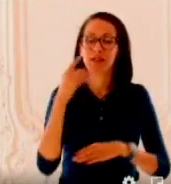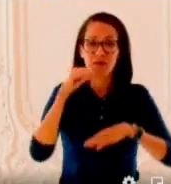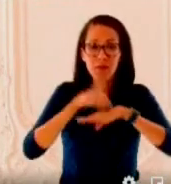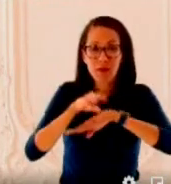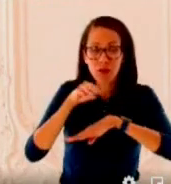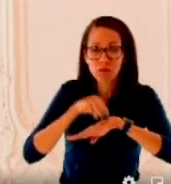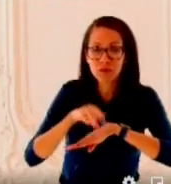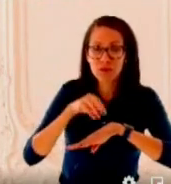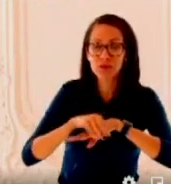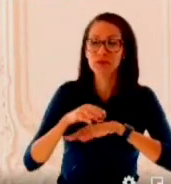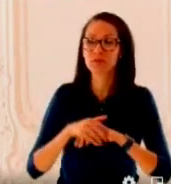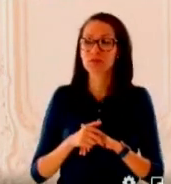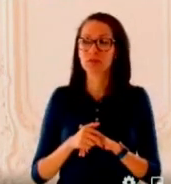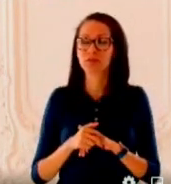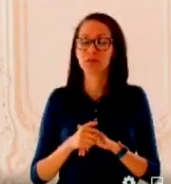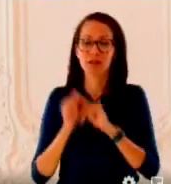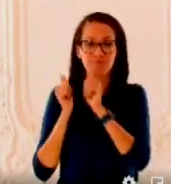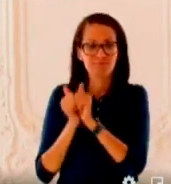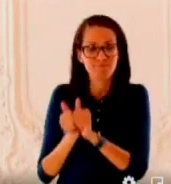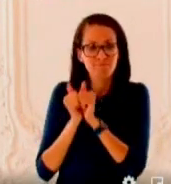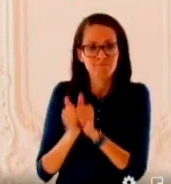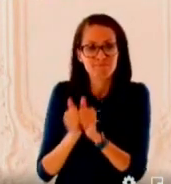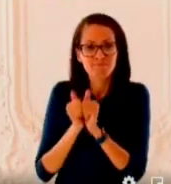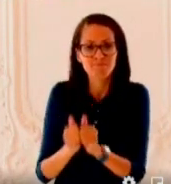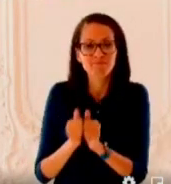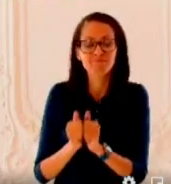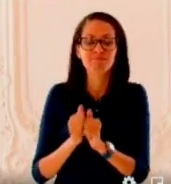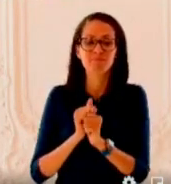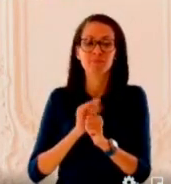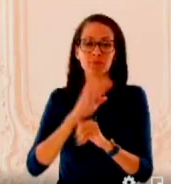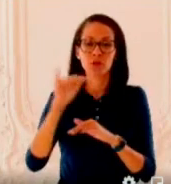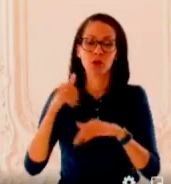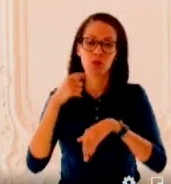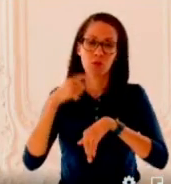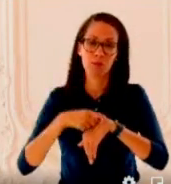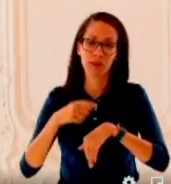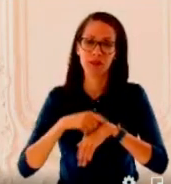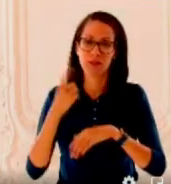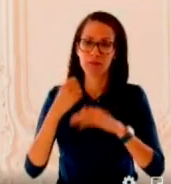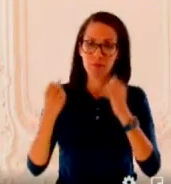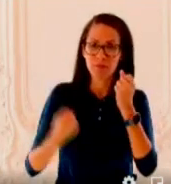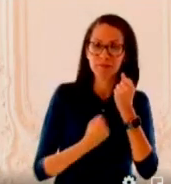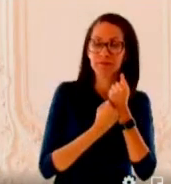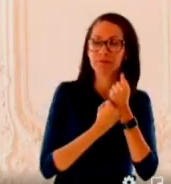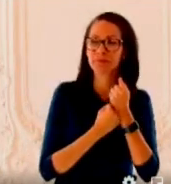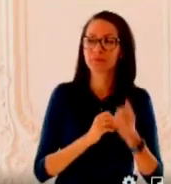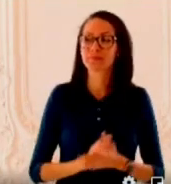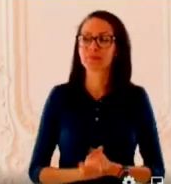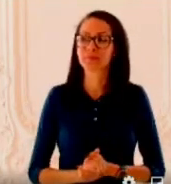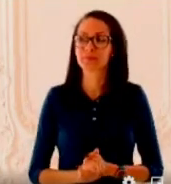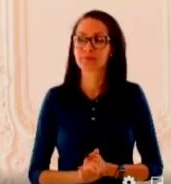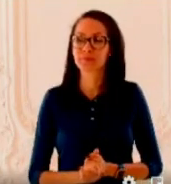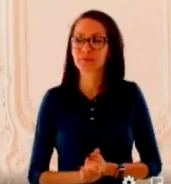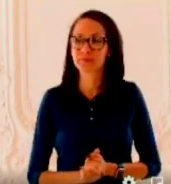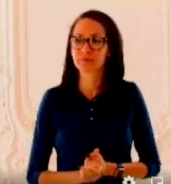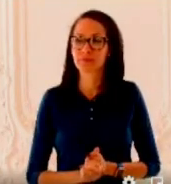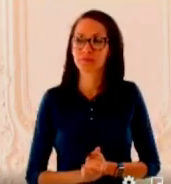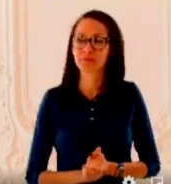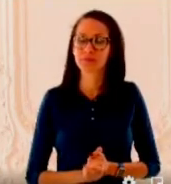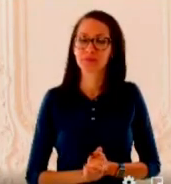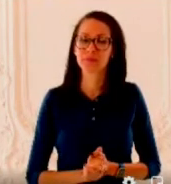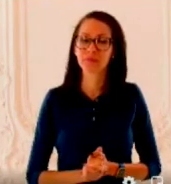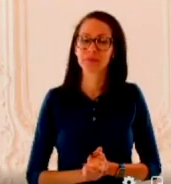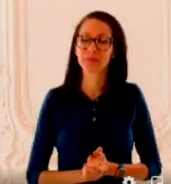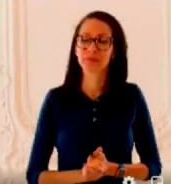aconsejan, caminan conmigo en todos estos pasos y siempre me apoyan. De más está